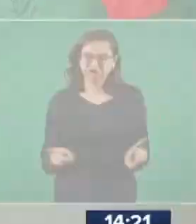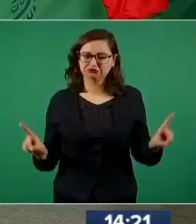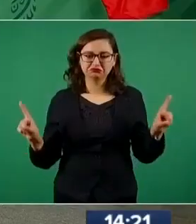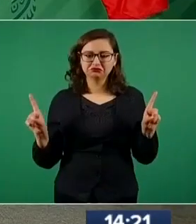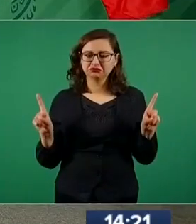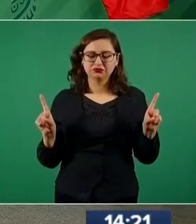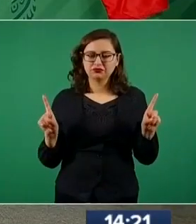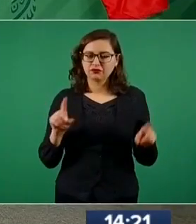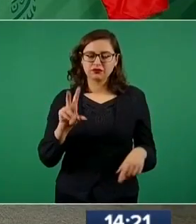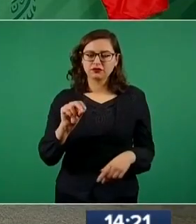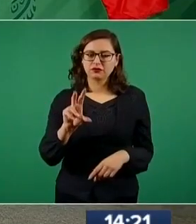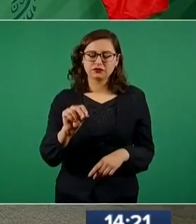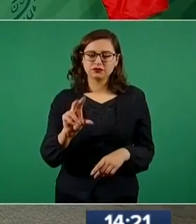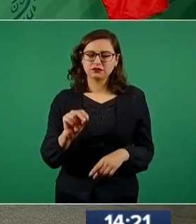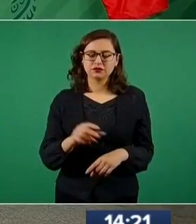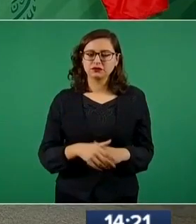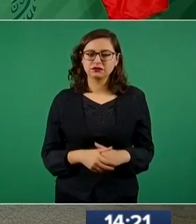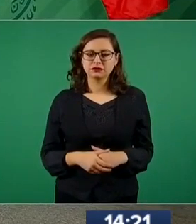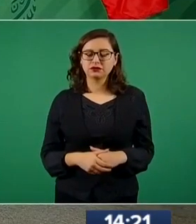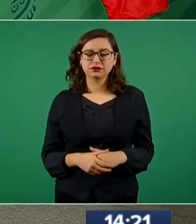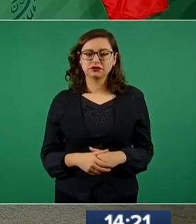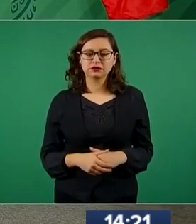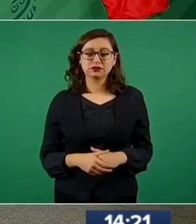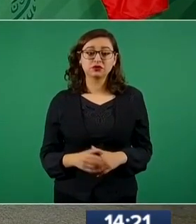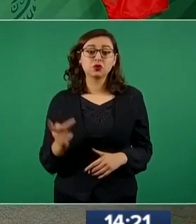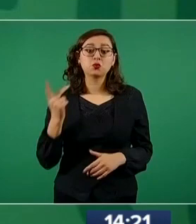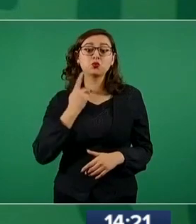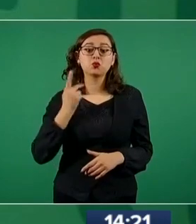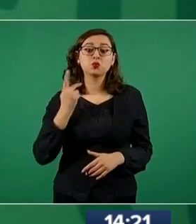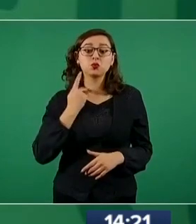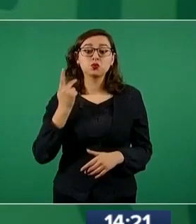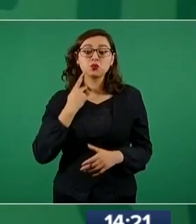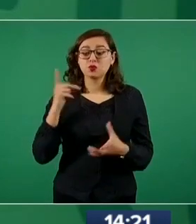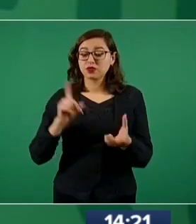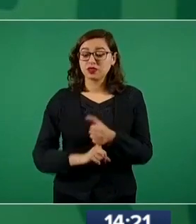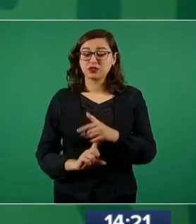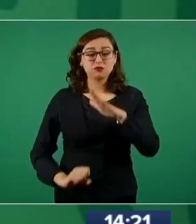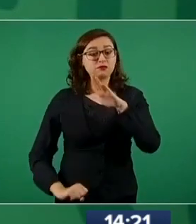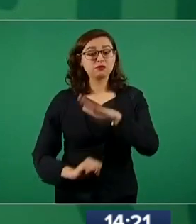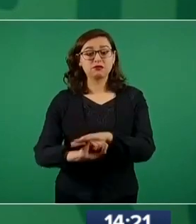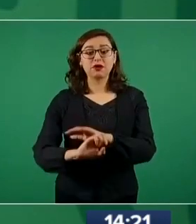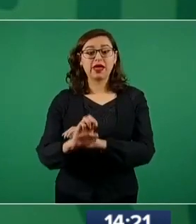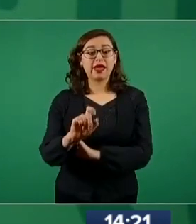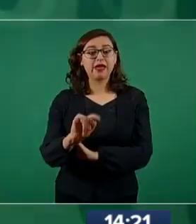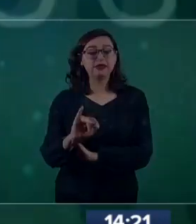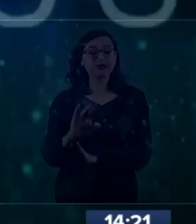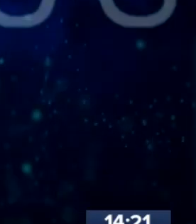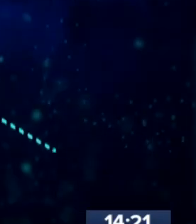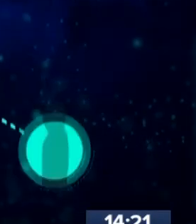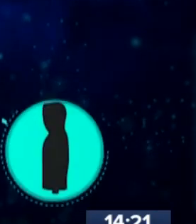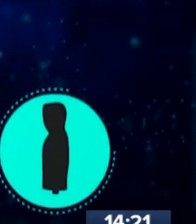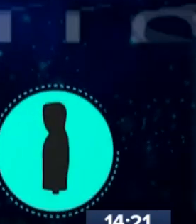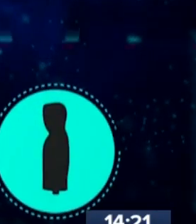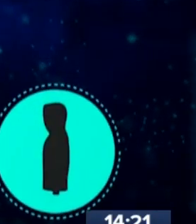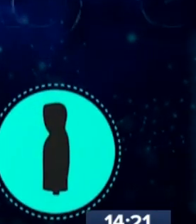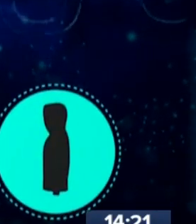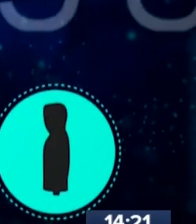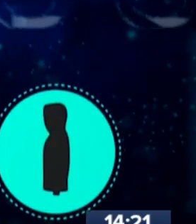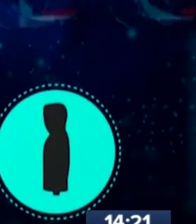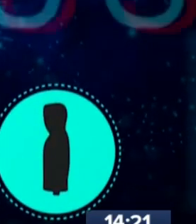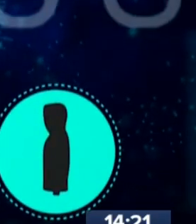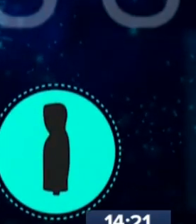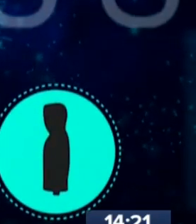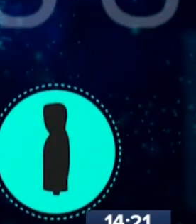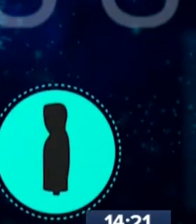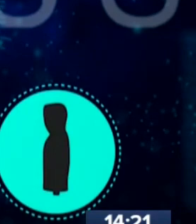Bueno, pues esto fue lo que dijo el presidente sobre los casos de espionaje con el sistema Pegasus, revelados hace un par de días y donde